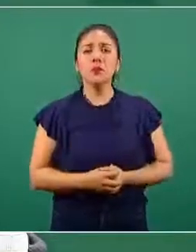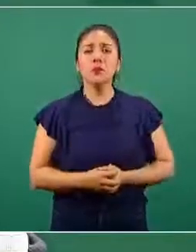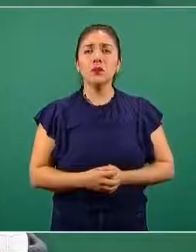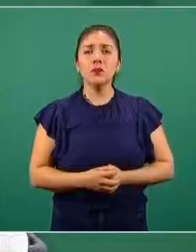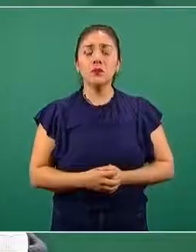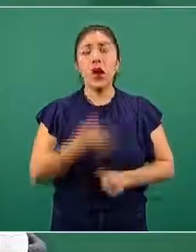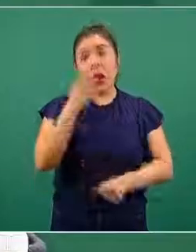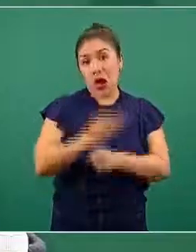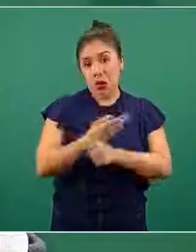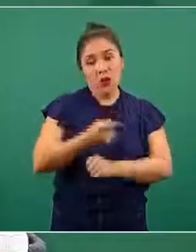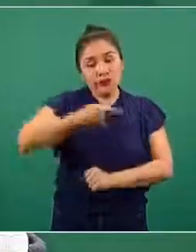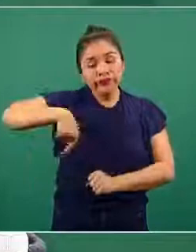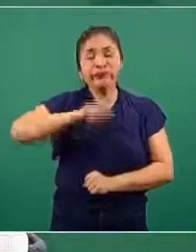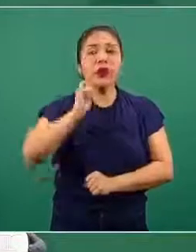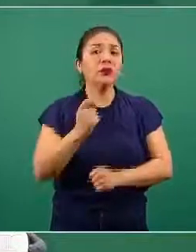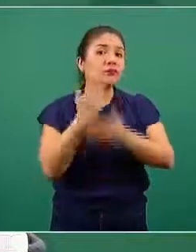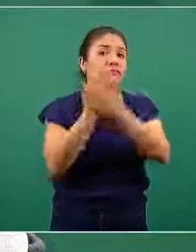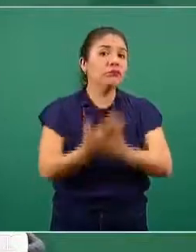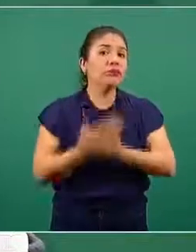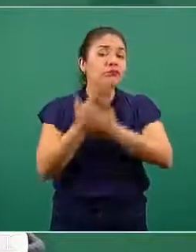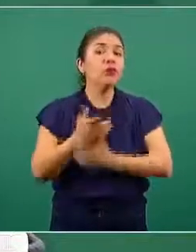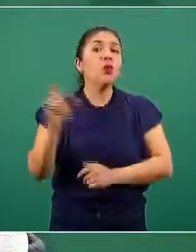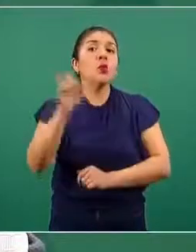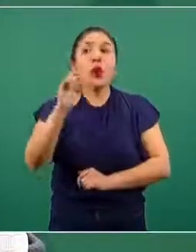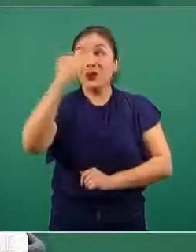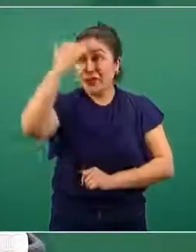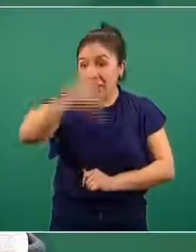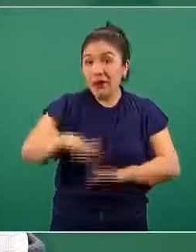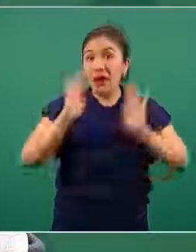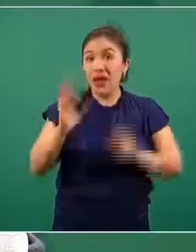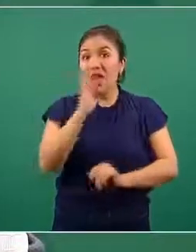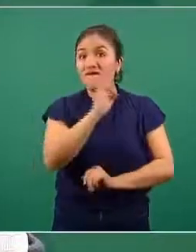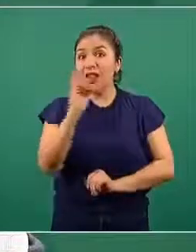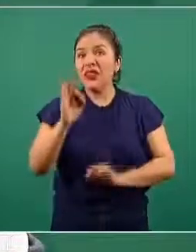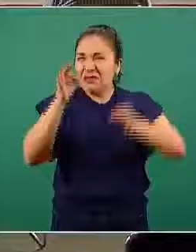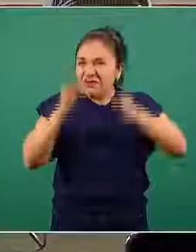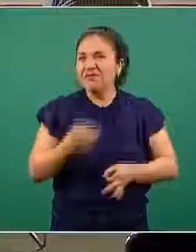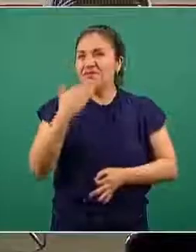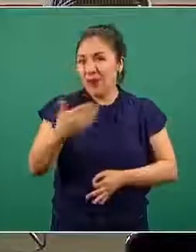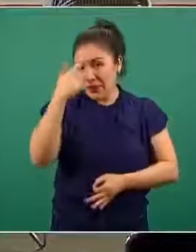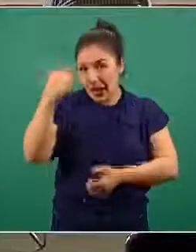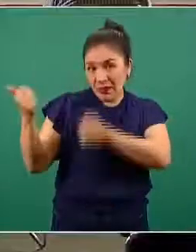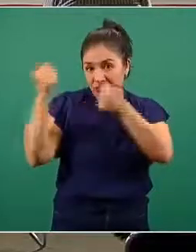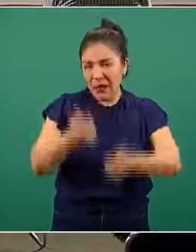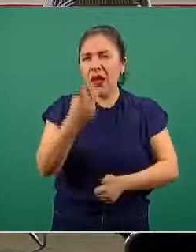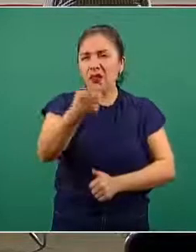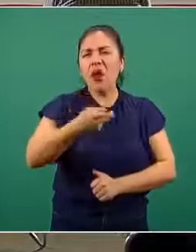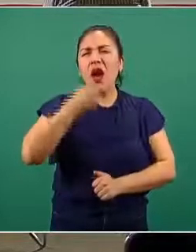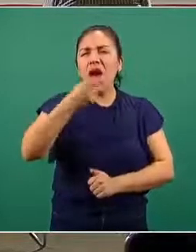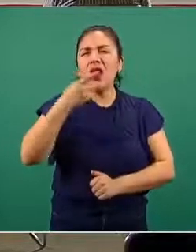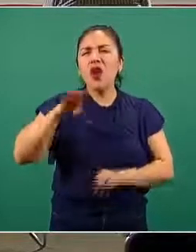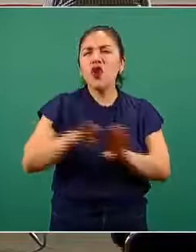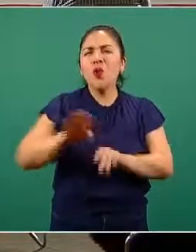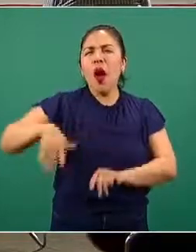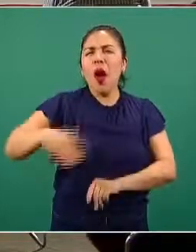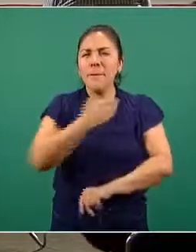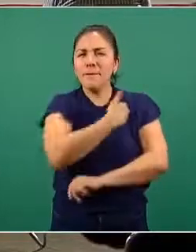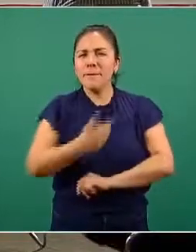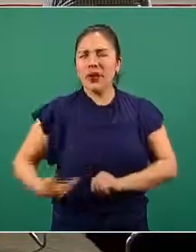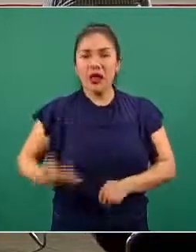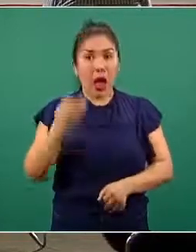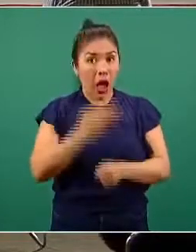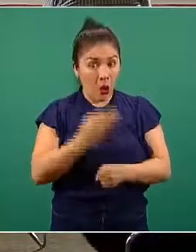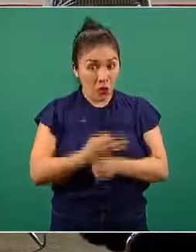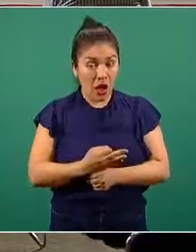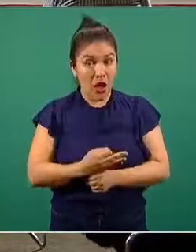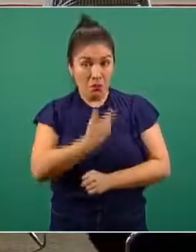estamos en espera de conocer las fechas certeras en esta situación. Lo que comentó referente al señor presidente, hasta este